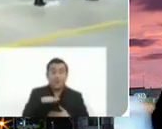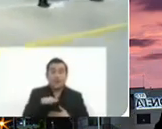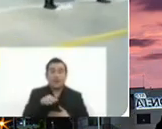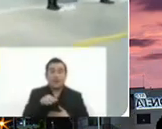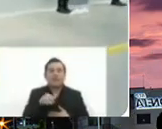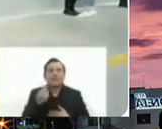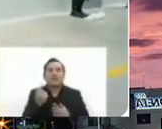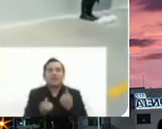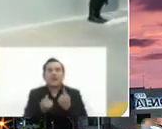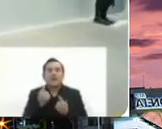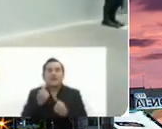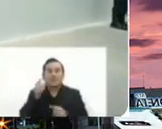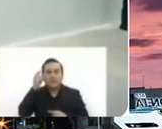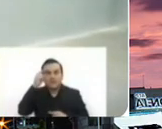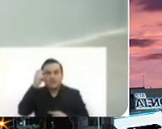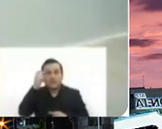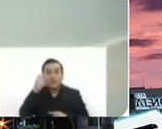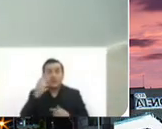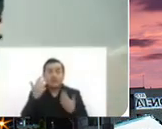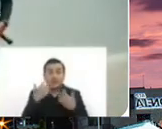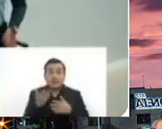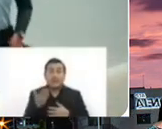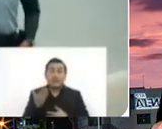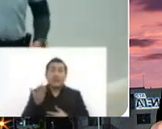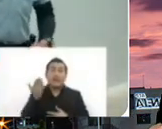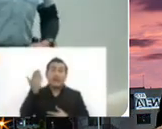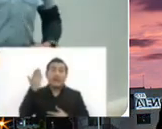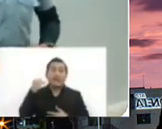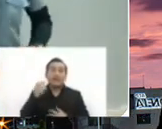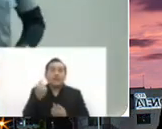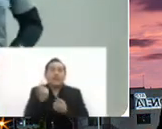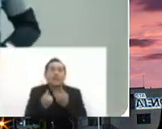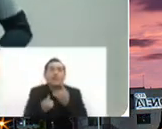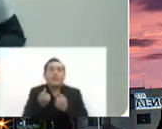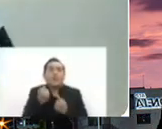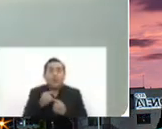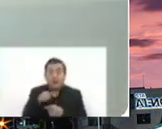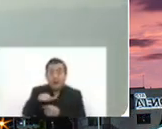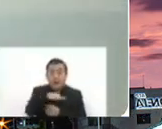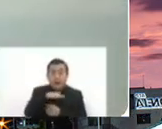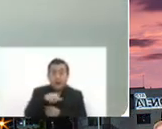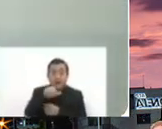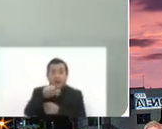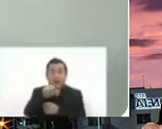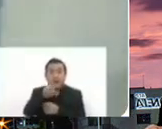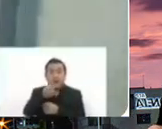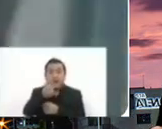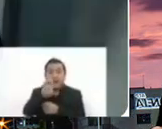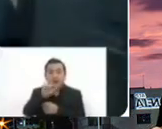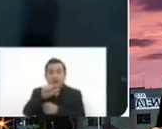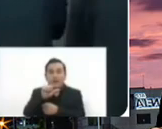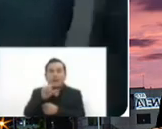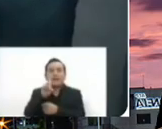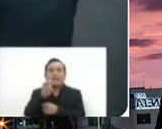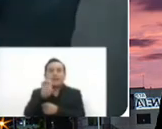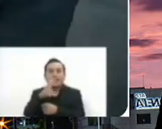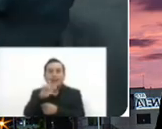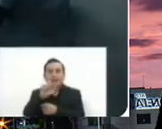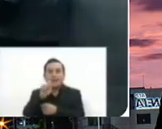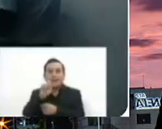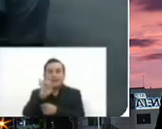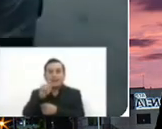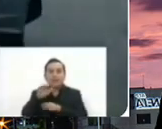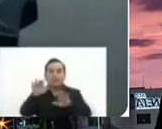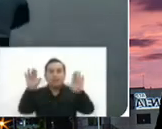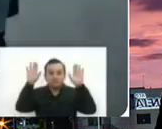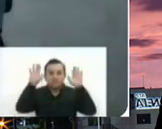áreas que evidentemente debe de existir en este centro, y son las áreas de aislamiento, las áreas de castigo, señor presidente. Puede garantizarse